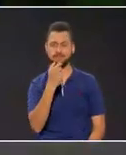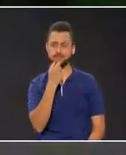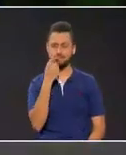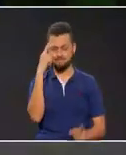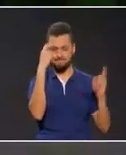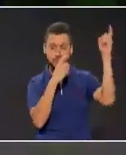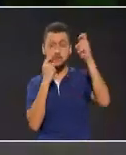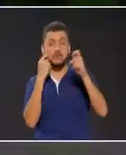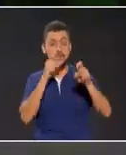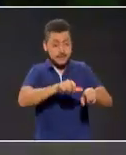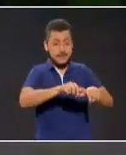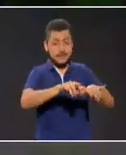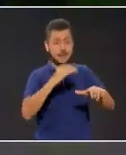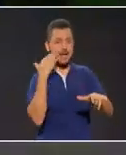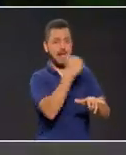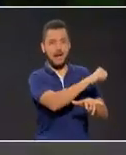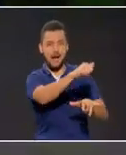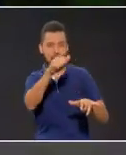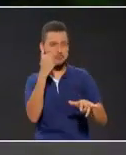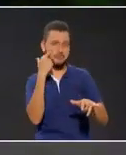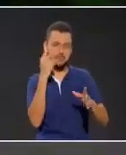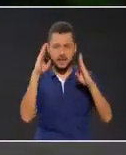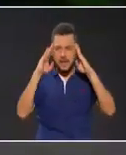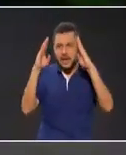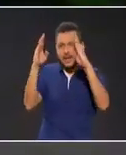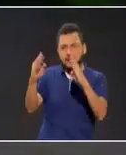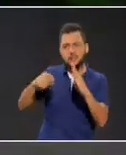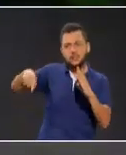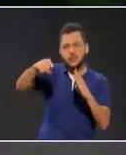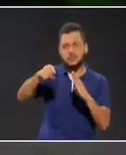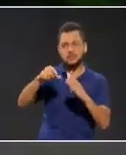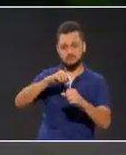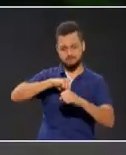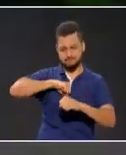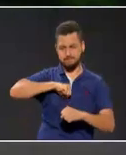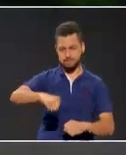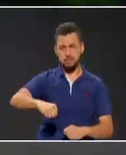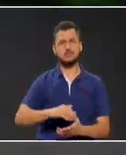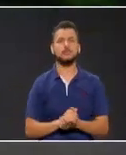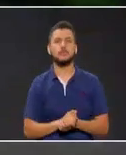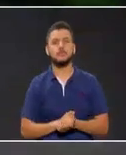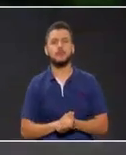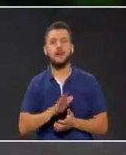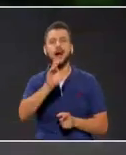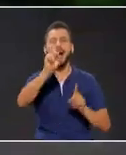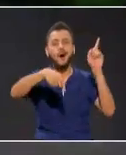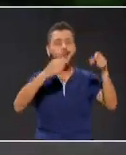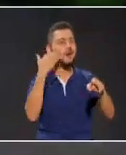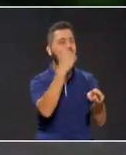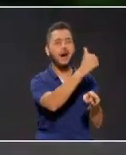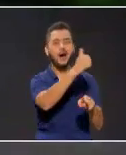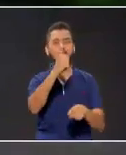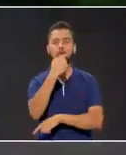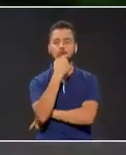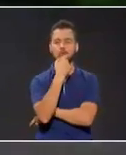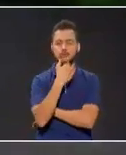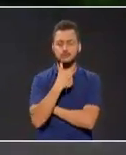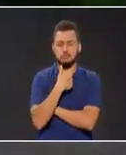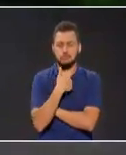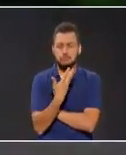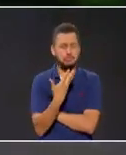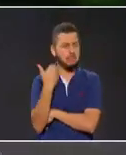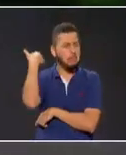deberá implementar una serie de estrategias, sobre todo para que las mujeres de Medellín conozcan que tienen muchos caminos para solucionar